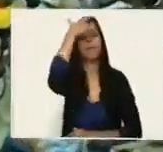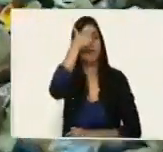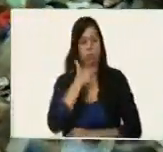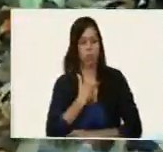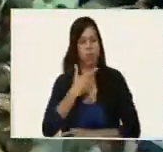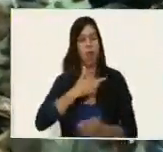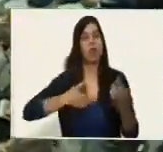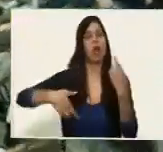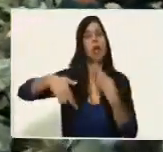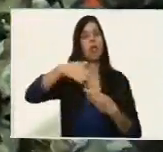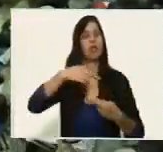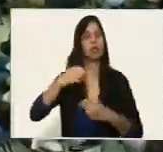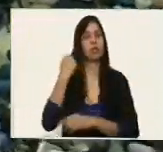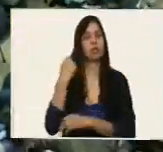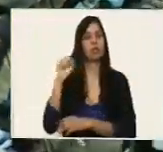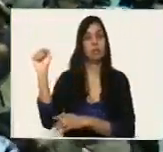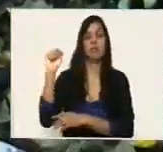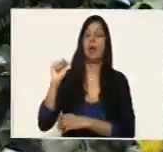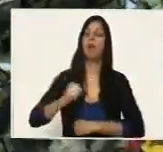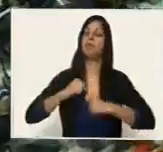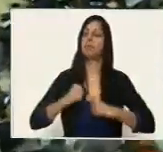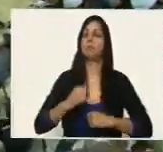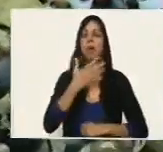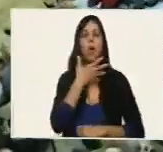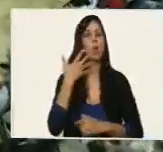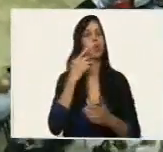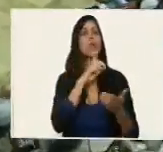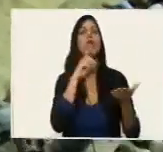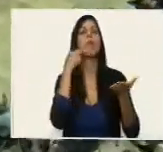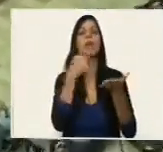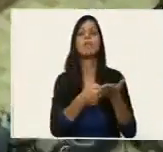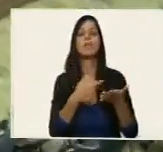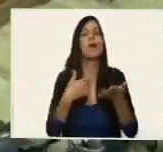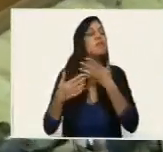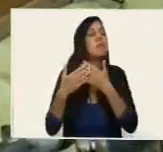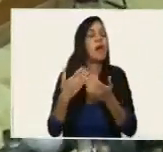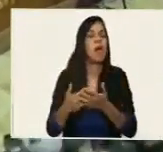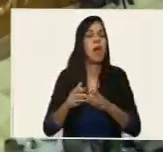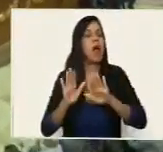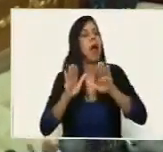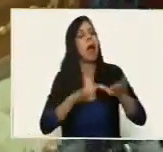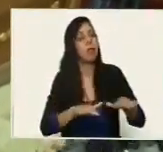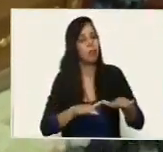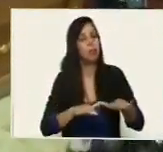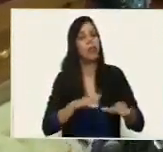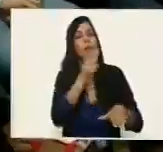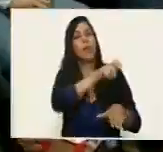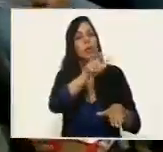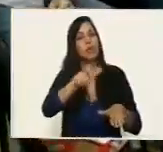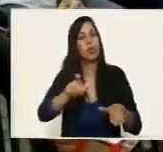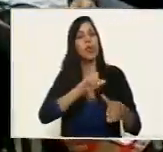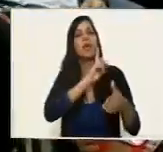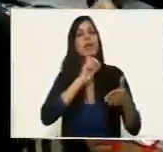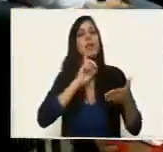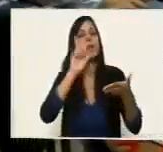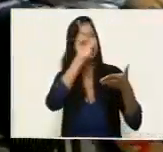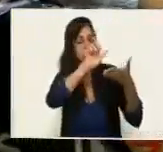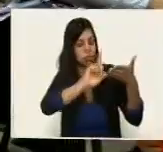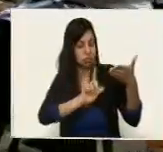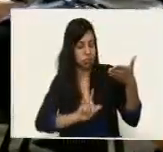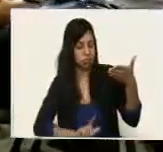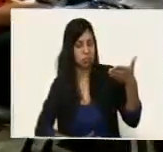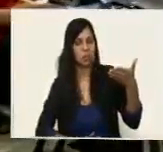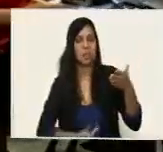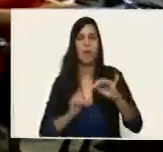luchador antiimperialista, y vamos a darle un respaldo firme a los compañeros que aparecen en esa fulana lista. Es